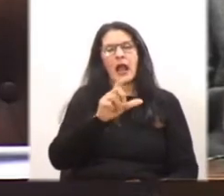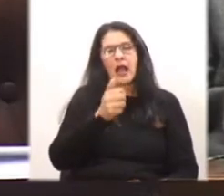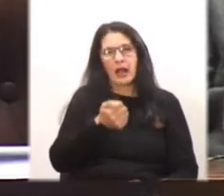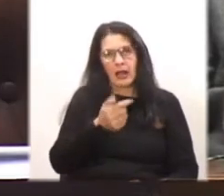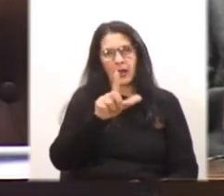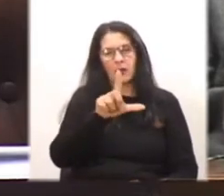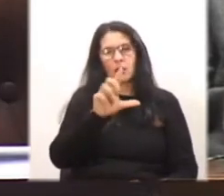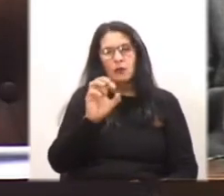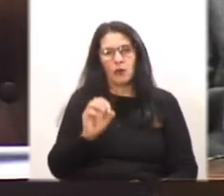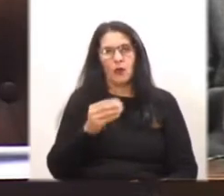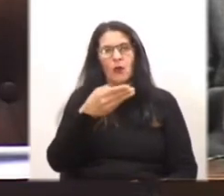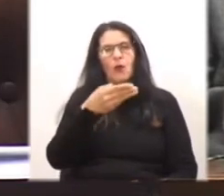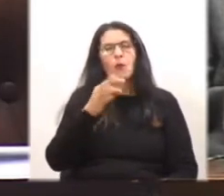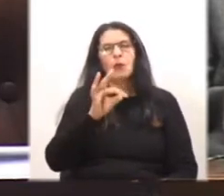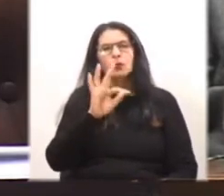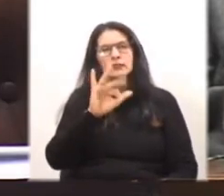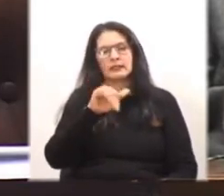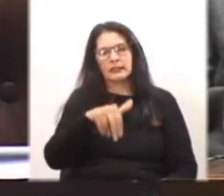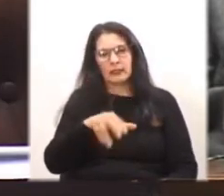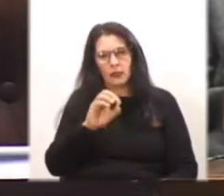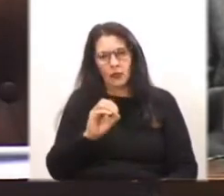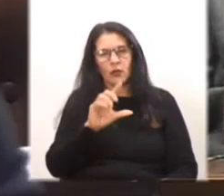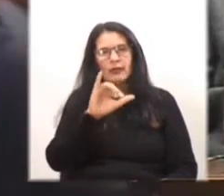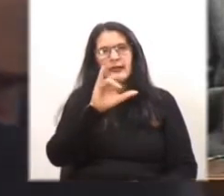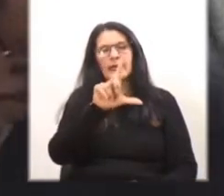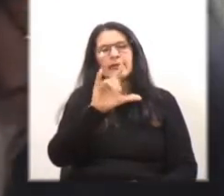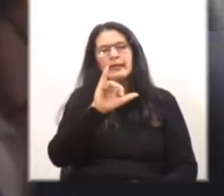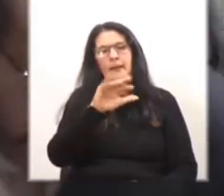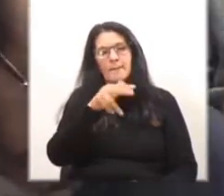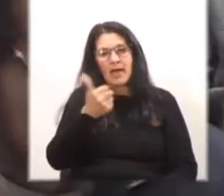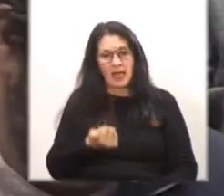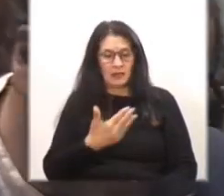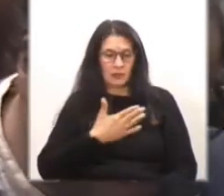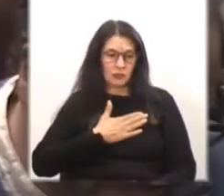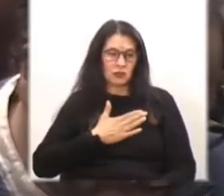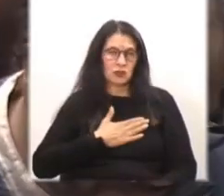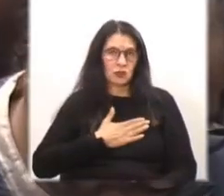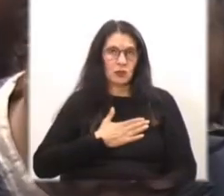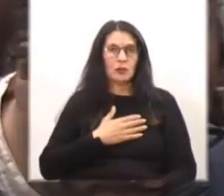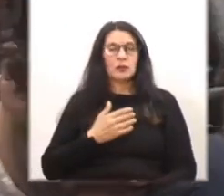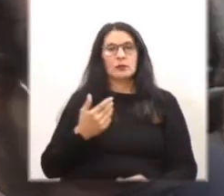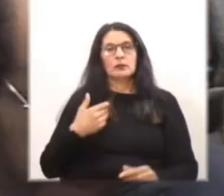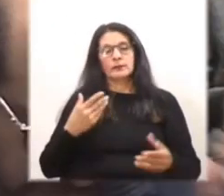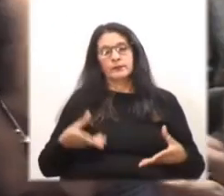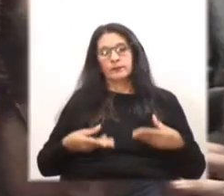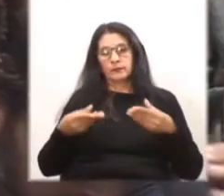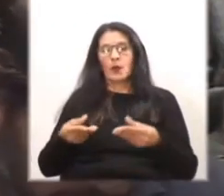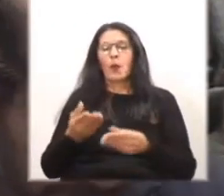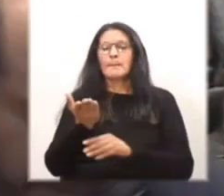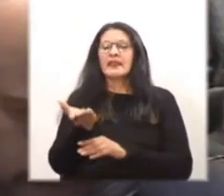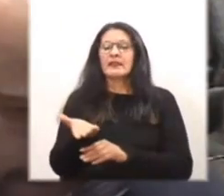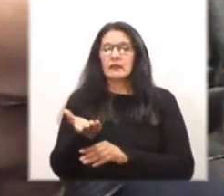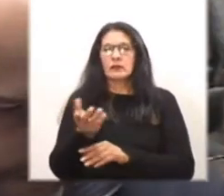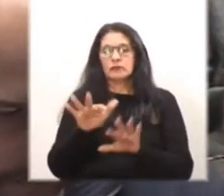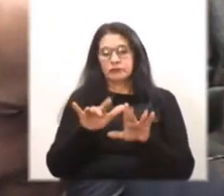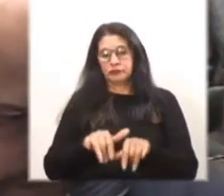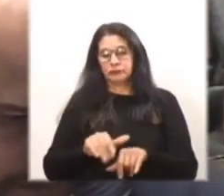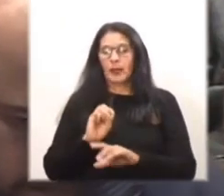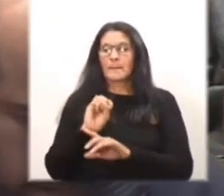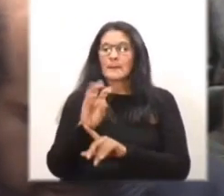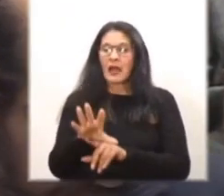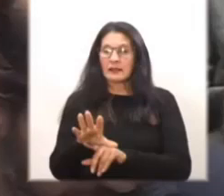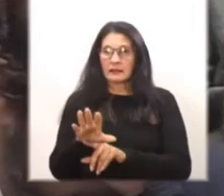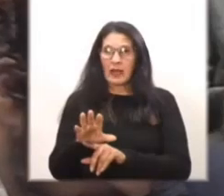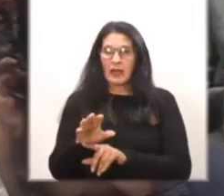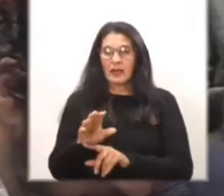Mendiondo, Cecilia Botino, Álvaro Lima y quien habla, elevamos un pedido de informe a Cancillería donde se